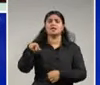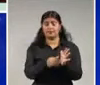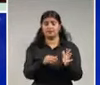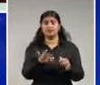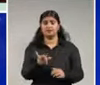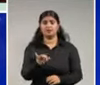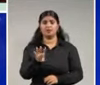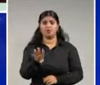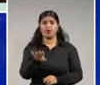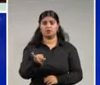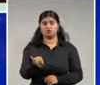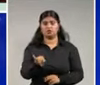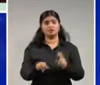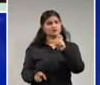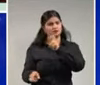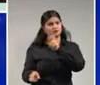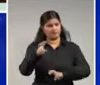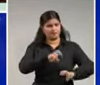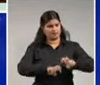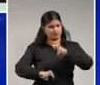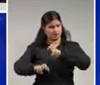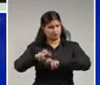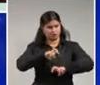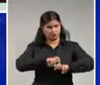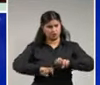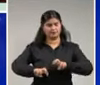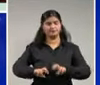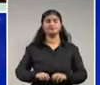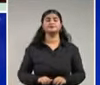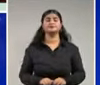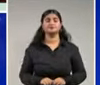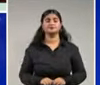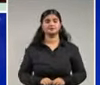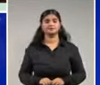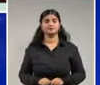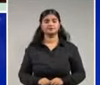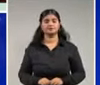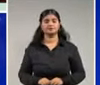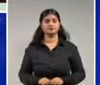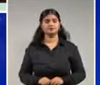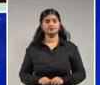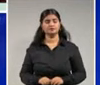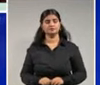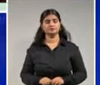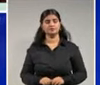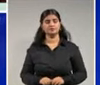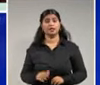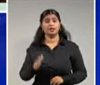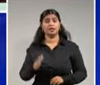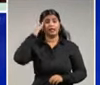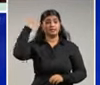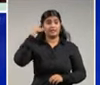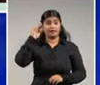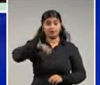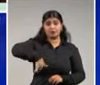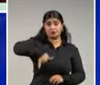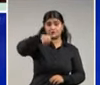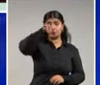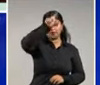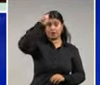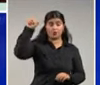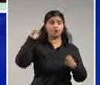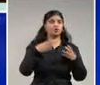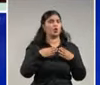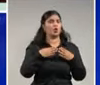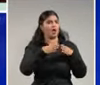3.746 muestras. No obstante, de acuerdo a la complejidad epidemiológica, a los aeropuertos, que se está haciendo un número